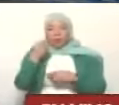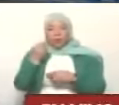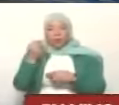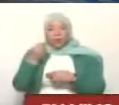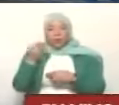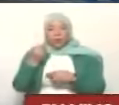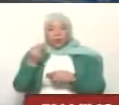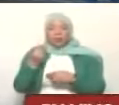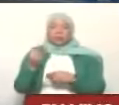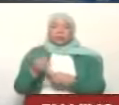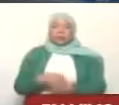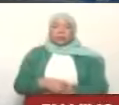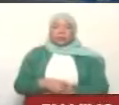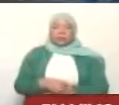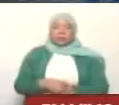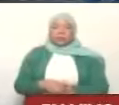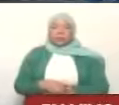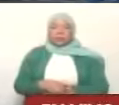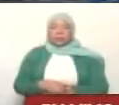Porque el género rock. Bienvenido.